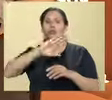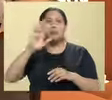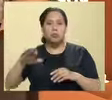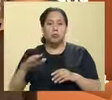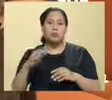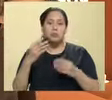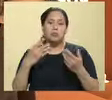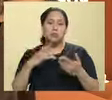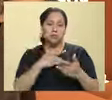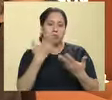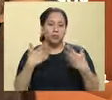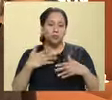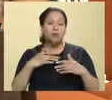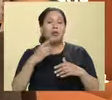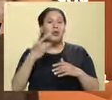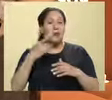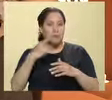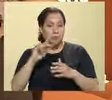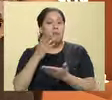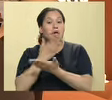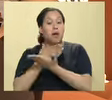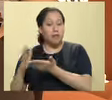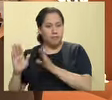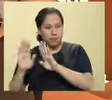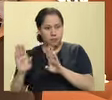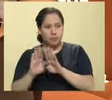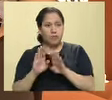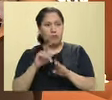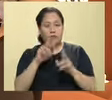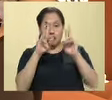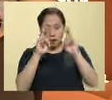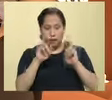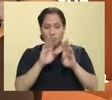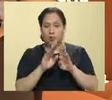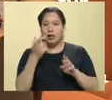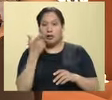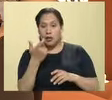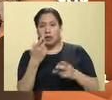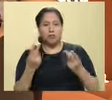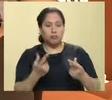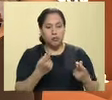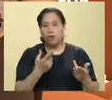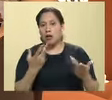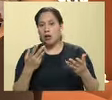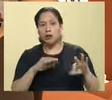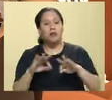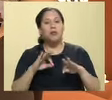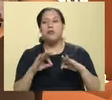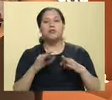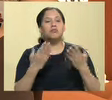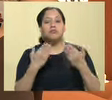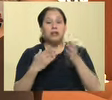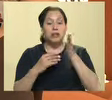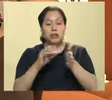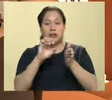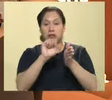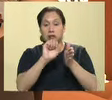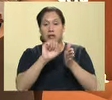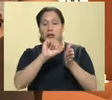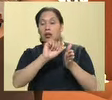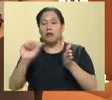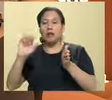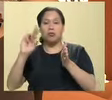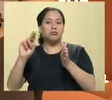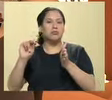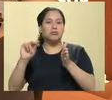Pero quitando esa parte, en la etapa de lo que hablamos, la economía, la productividad, de los 60 a los 80 años de